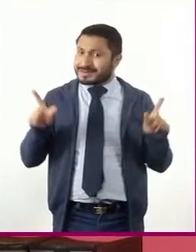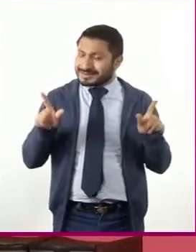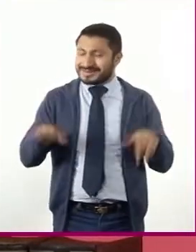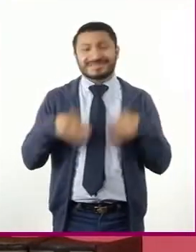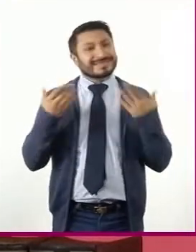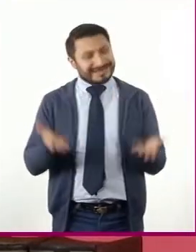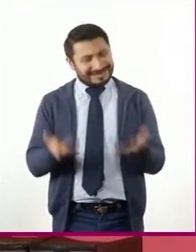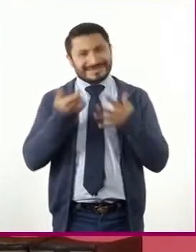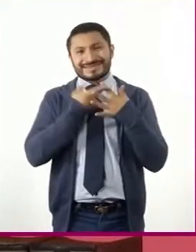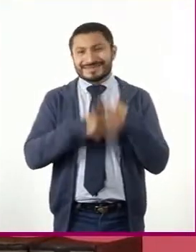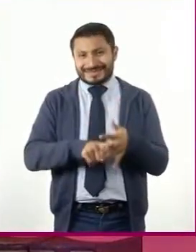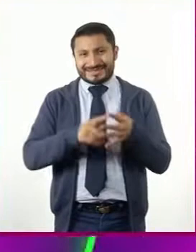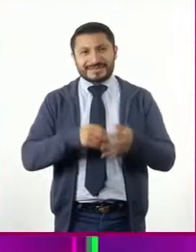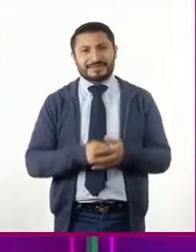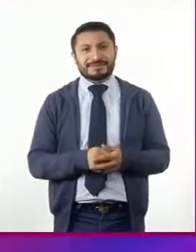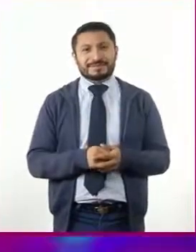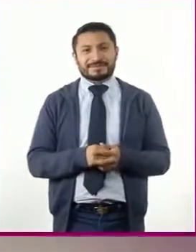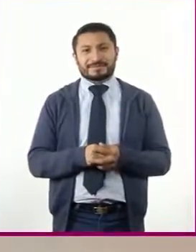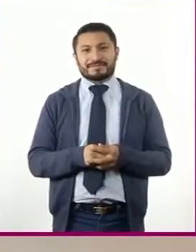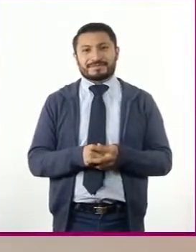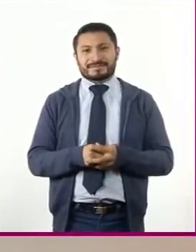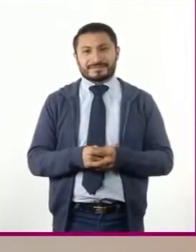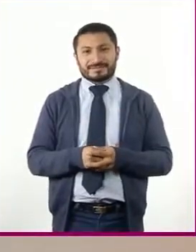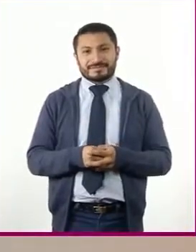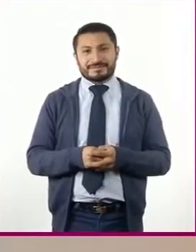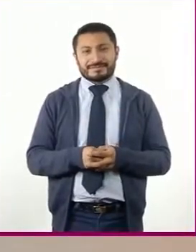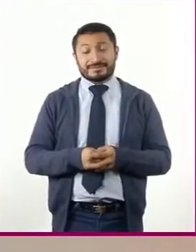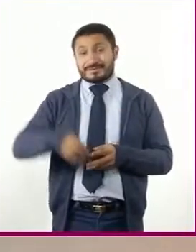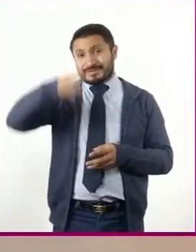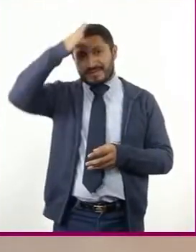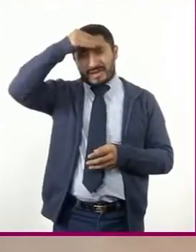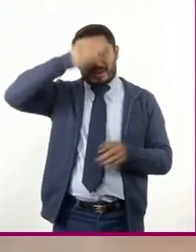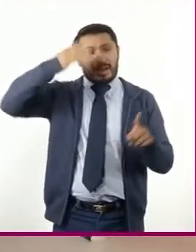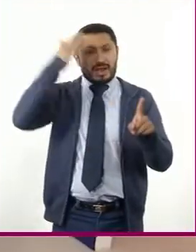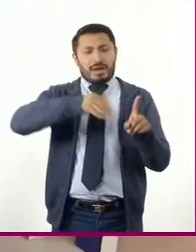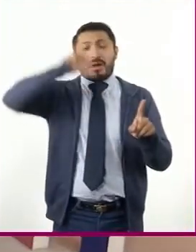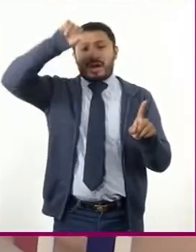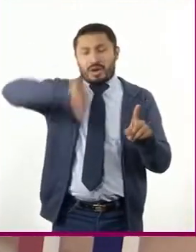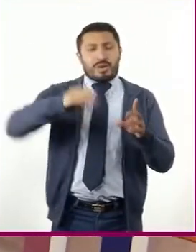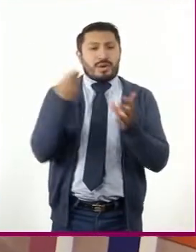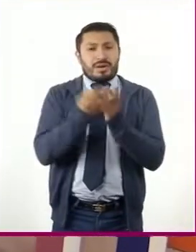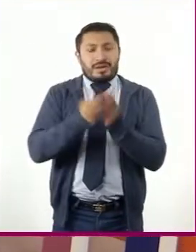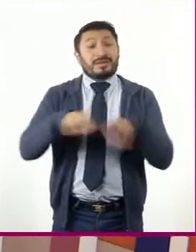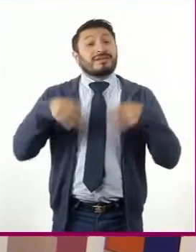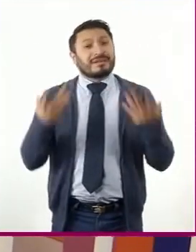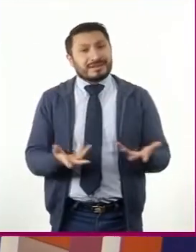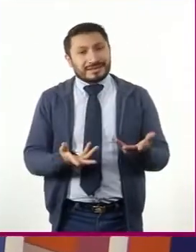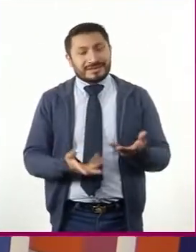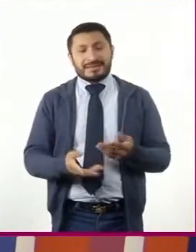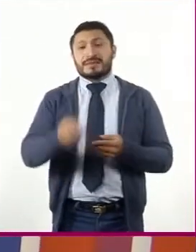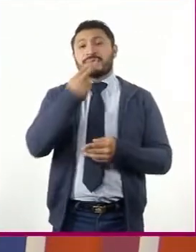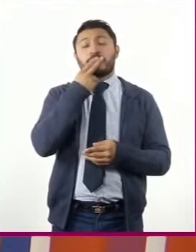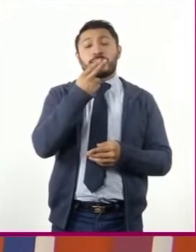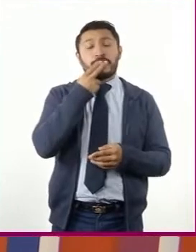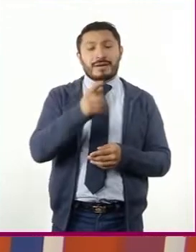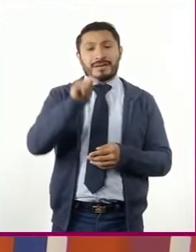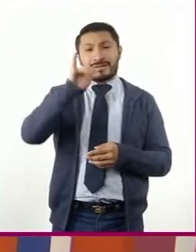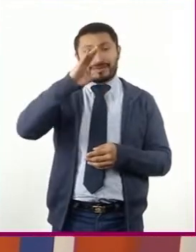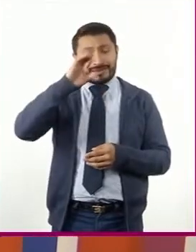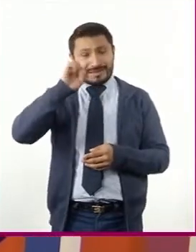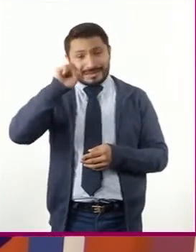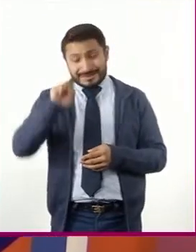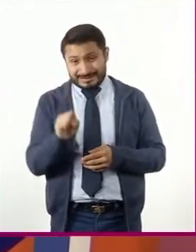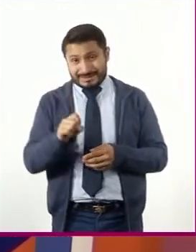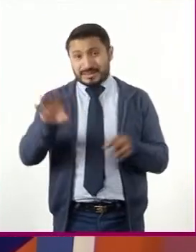bien, iniciemos. El aprendizaje esperado para esta sesión es emplear las TIC como fuente